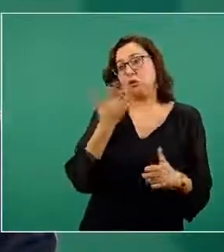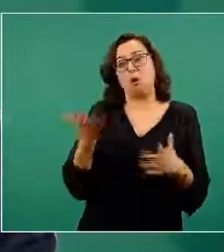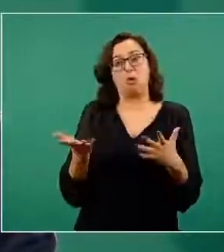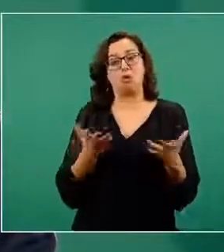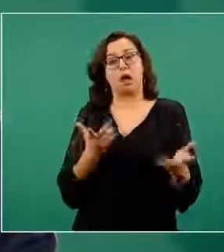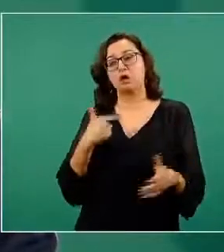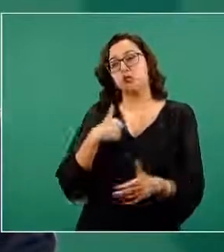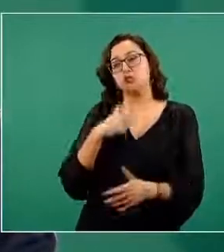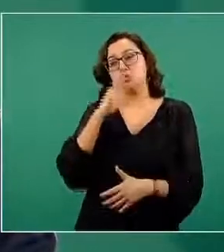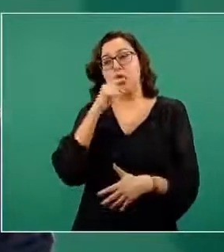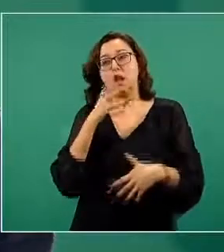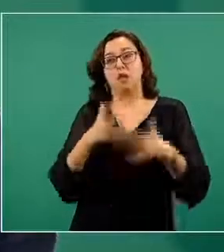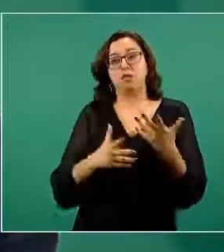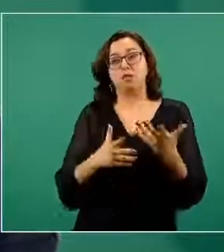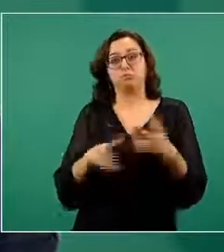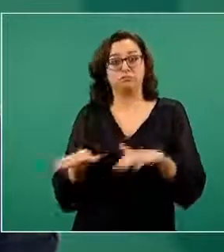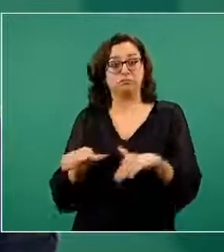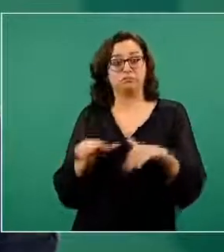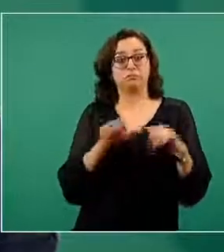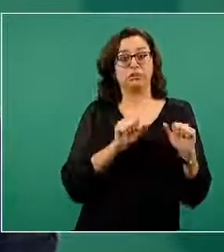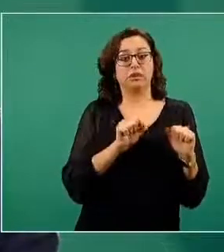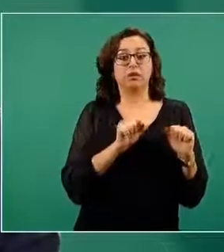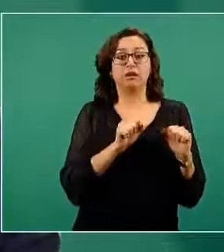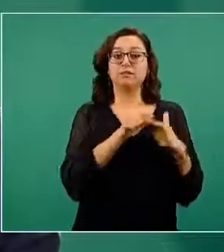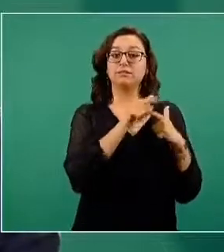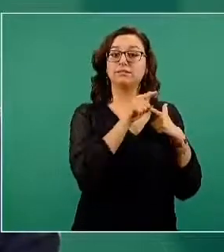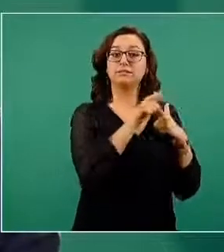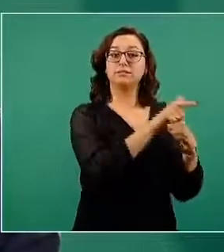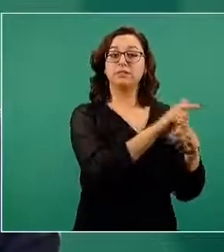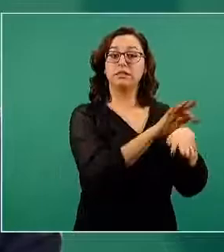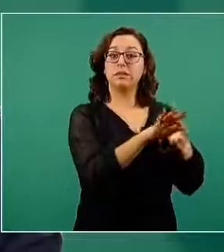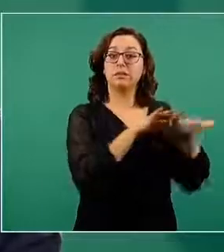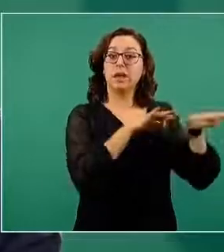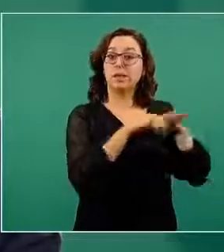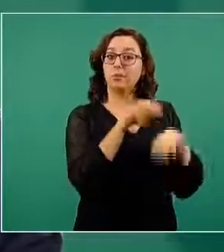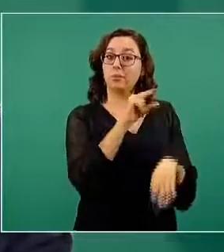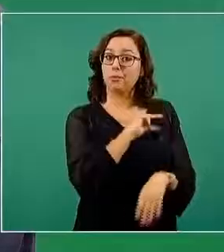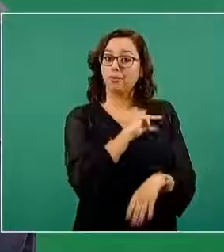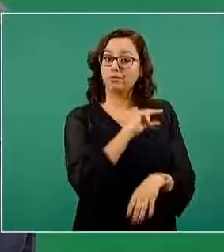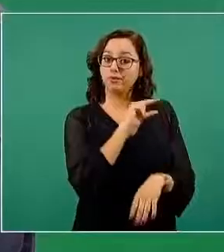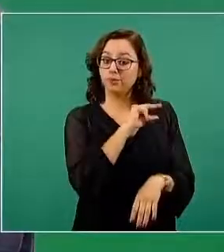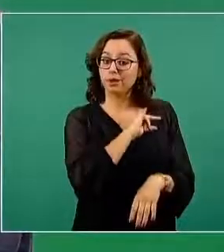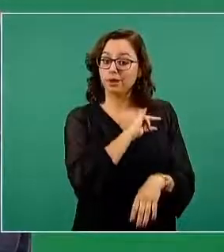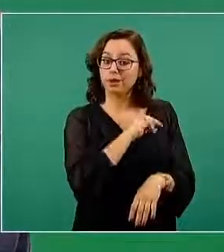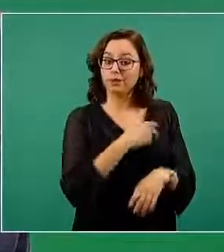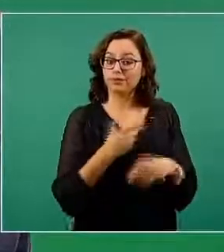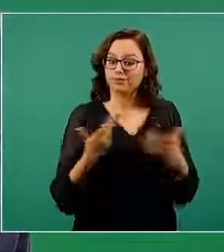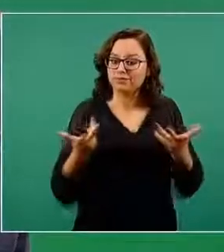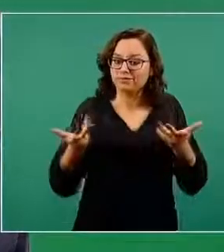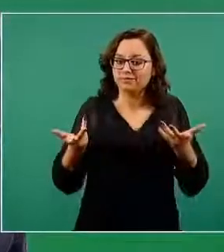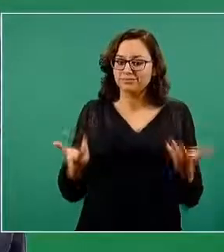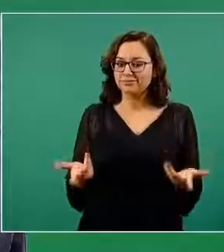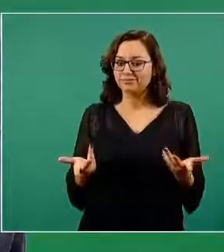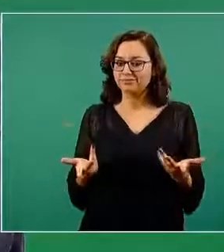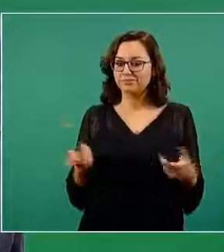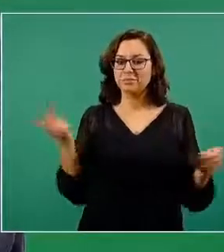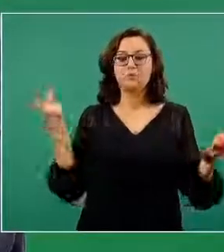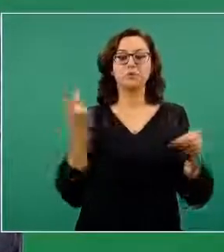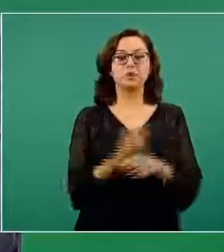privado, lo cual evidentemente es una contradicción porque se estaban beneficiando de una disposición